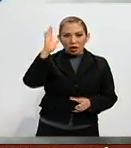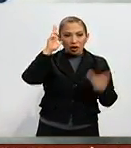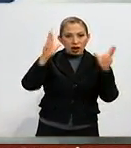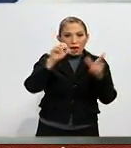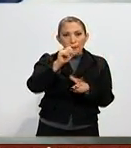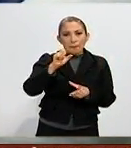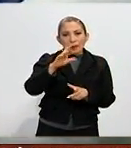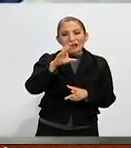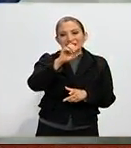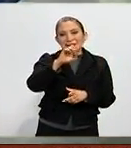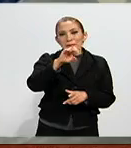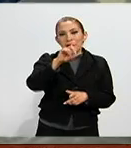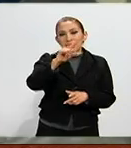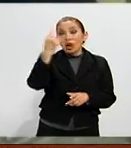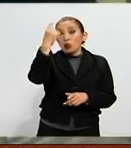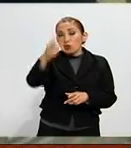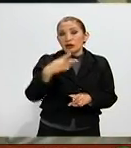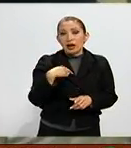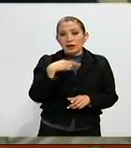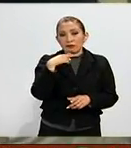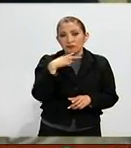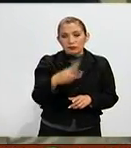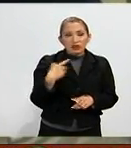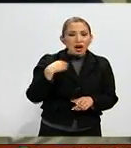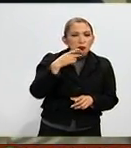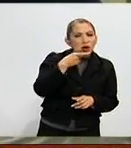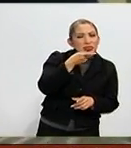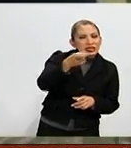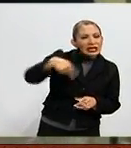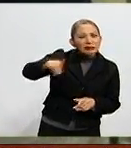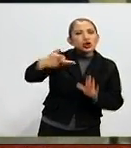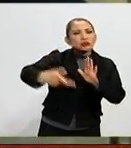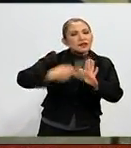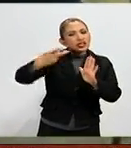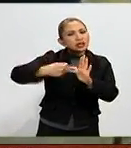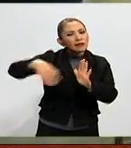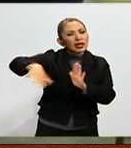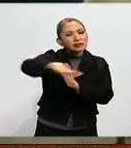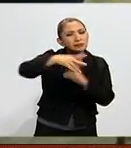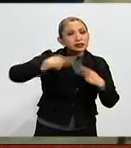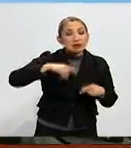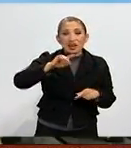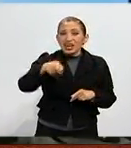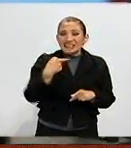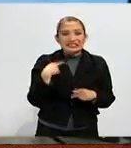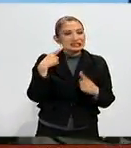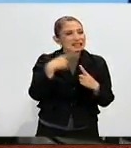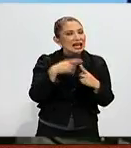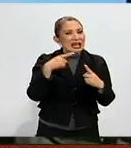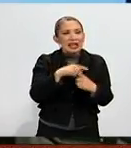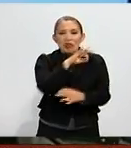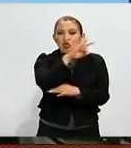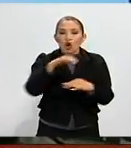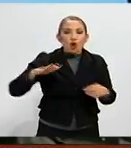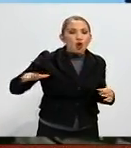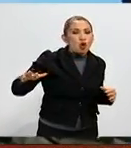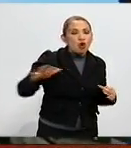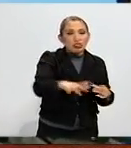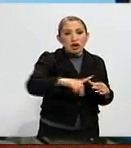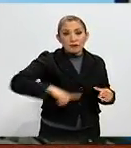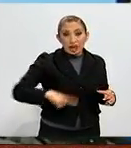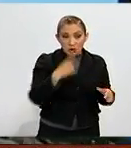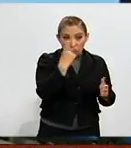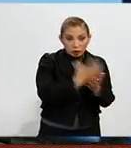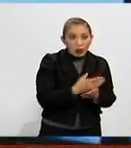mucho gusto Omar Cepeda. Una de las voces que se han estado repitiendo en la sociedad es que es una tarea de todos, no solo del